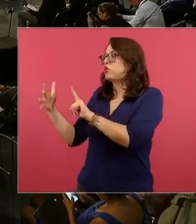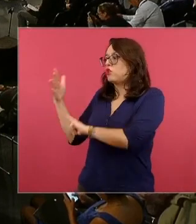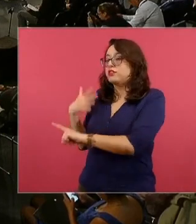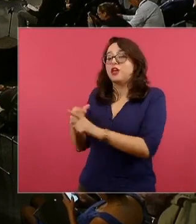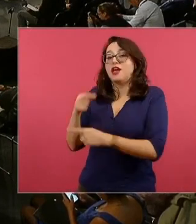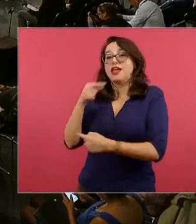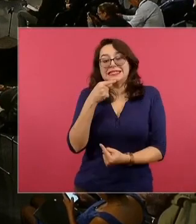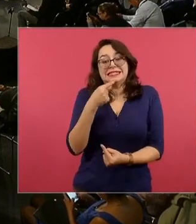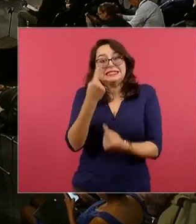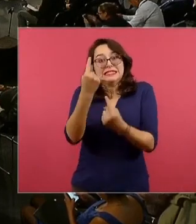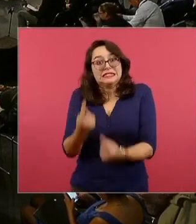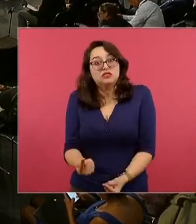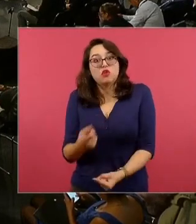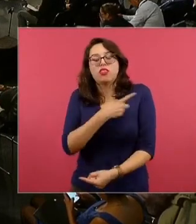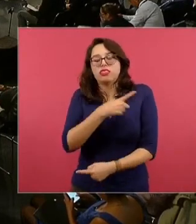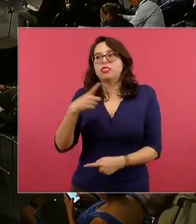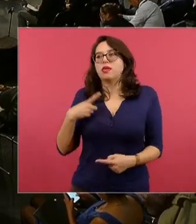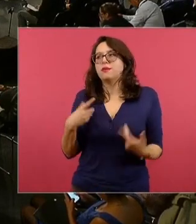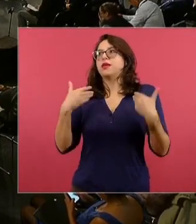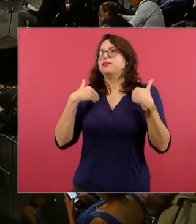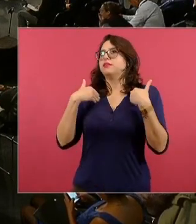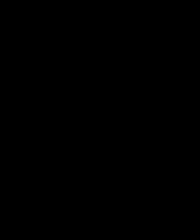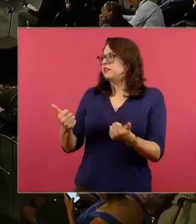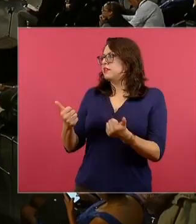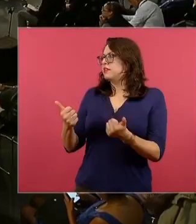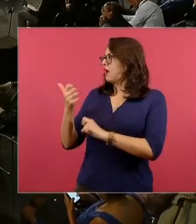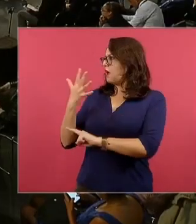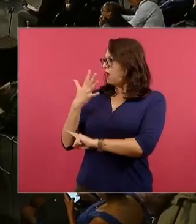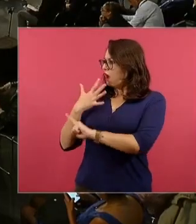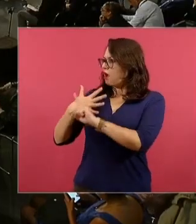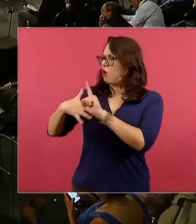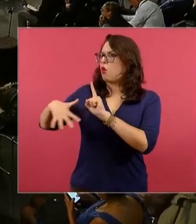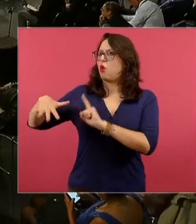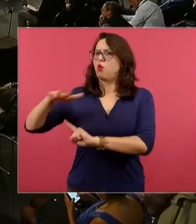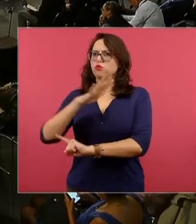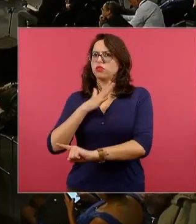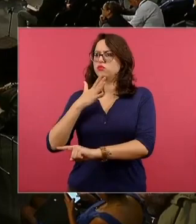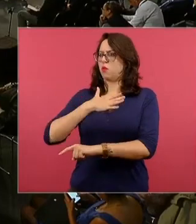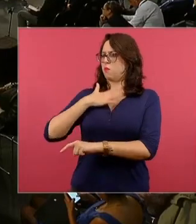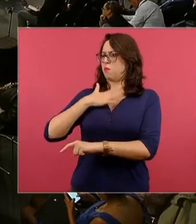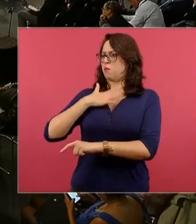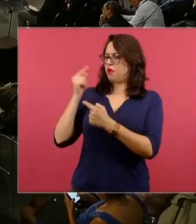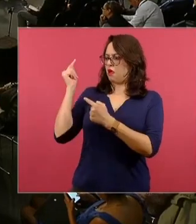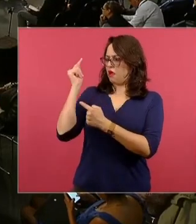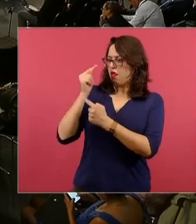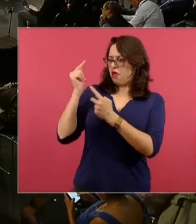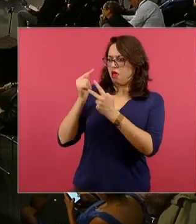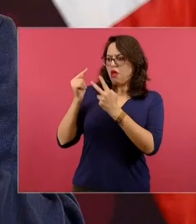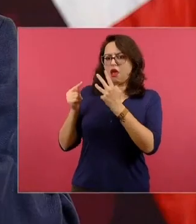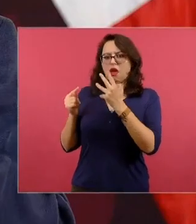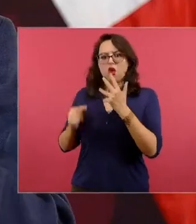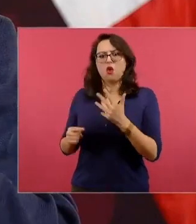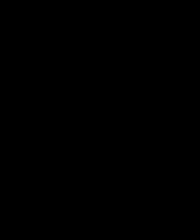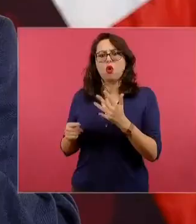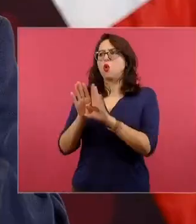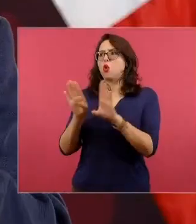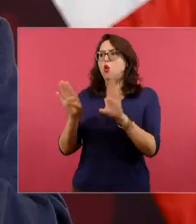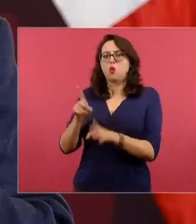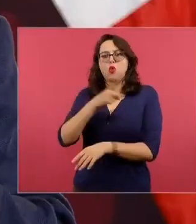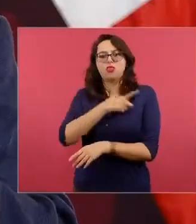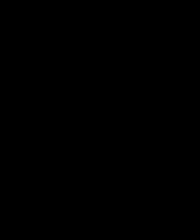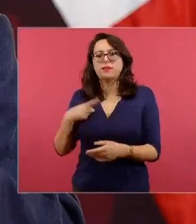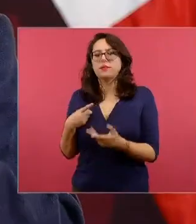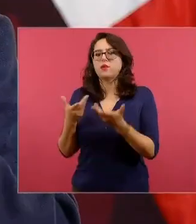que vive en un entorno y que en ese entorno tiene que realizar una convivencia con los